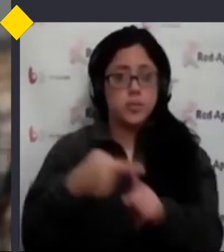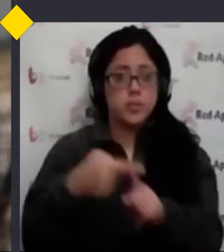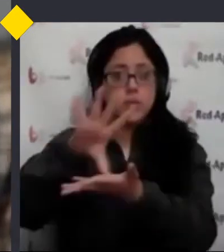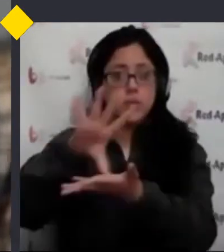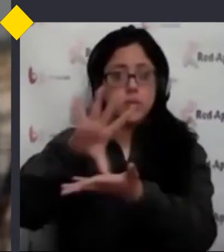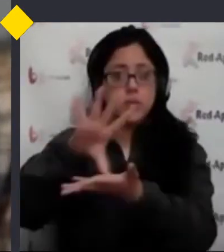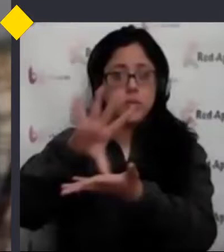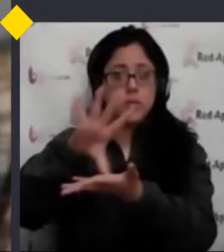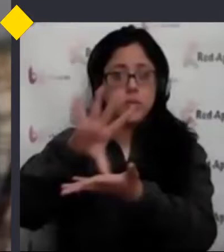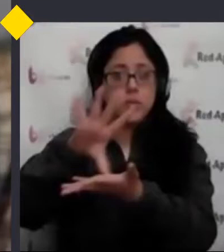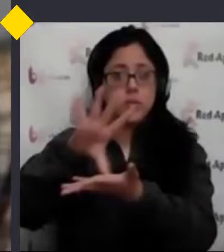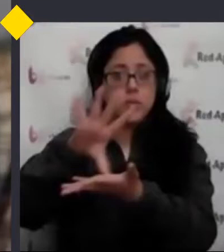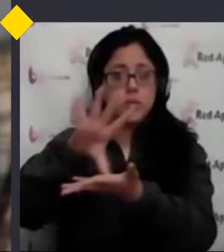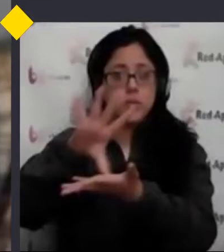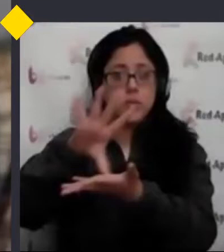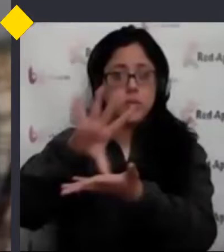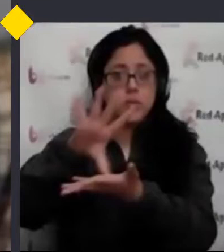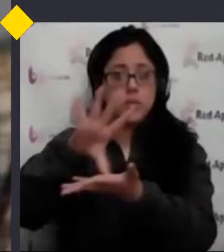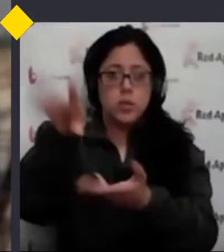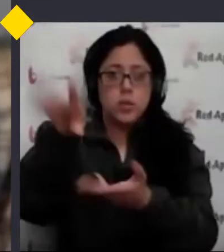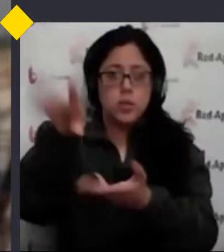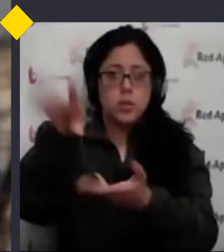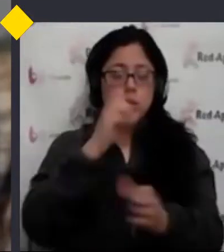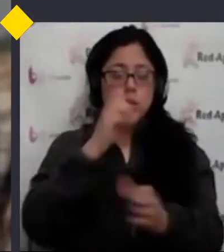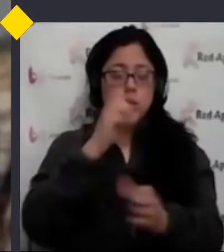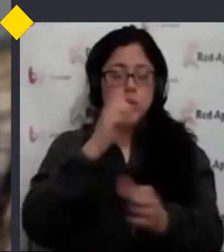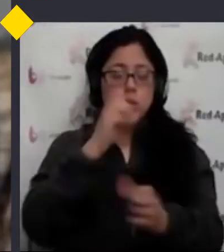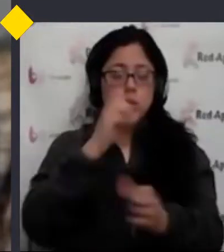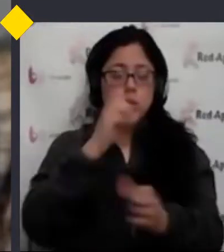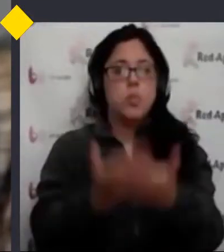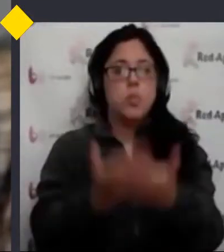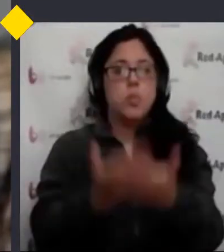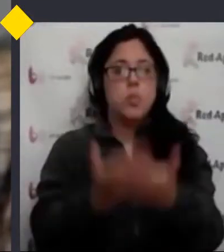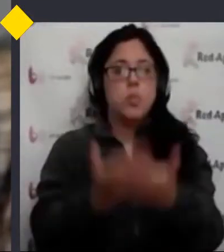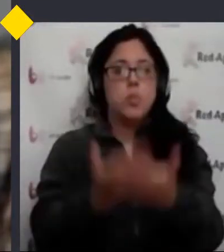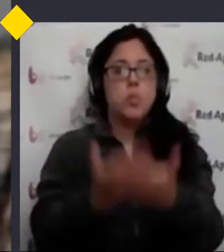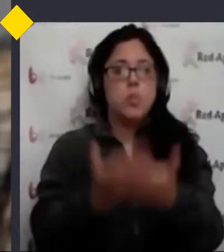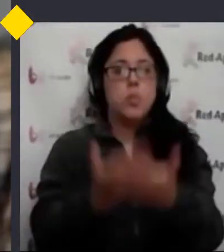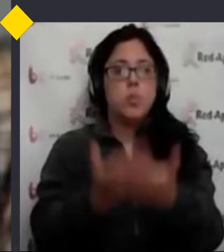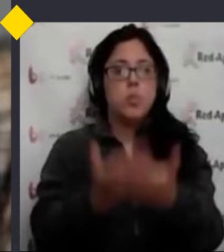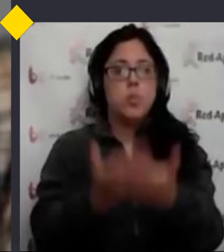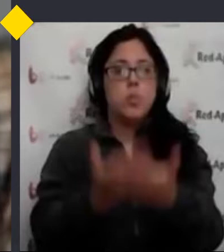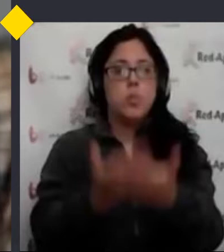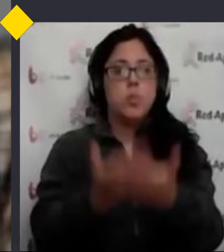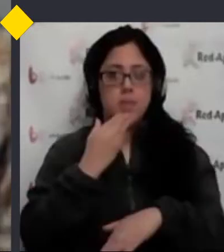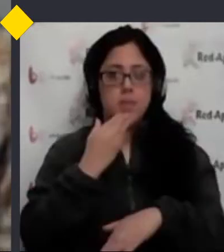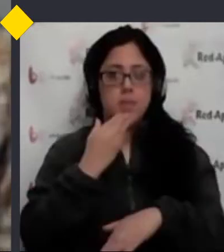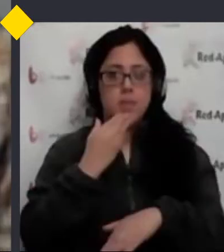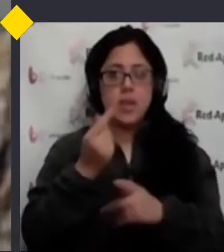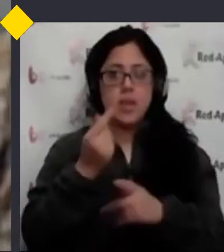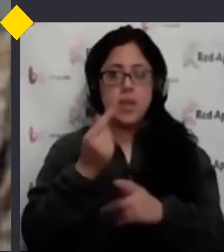Migración y Trabajo, Estudio y Propuestas para la Inclusión Sociolaboral de Migrantes en Arica, y Migración Internacional en Arica y